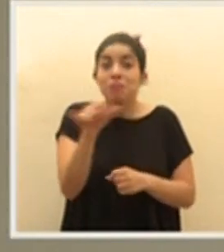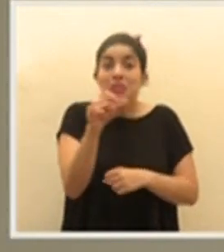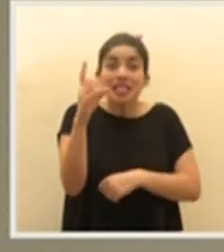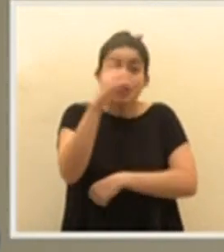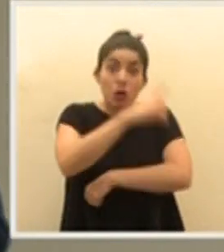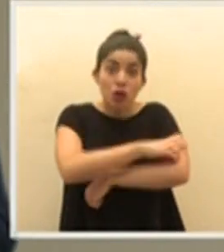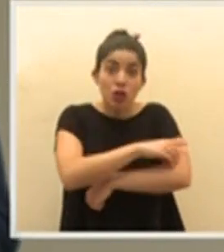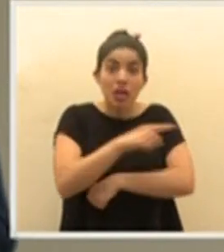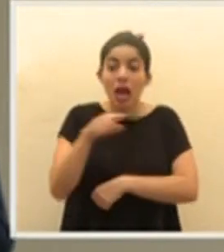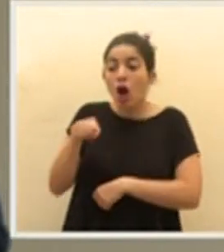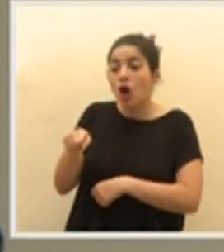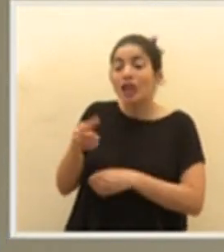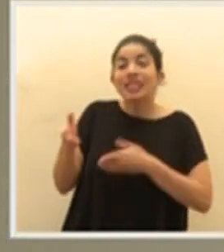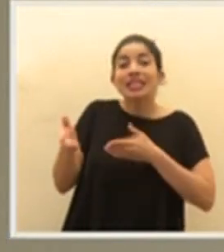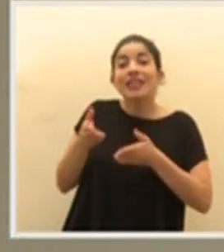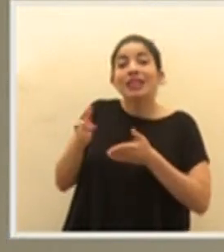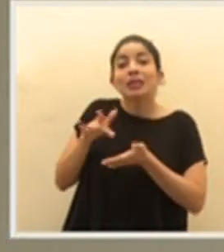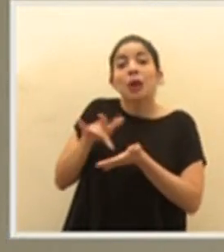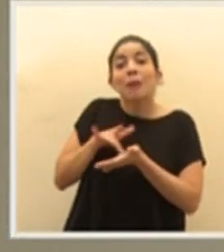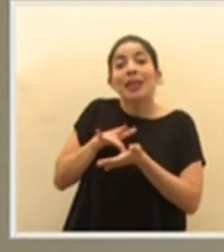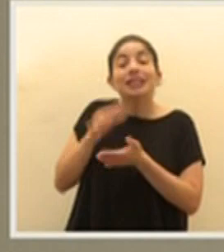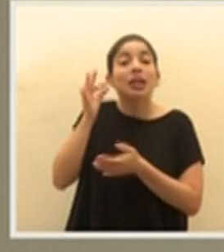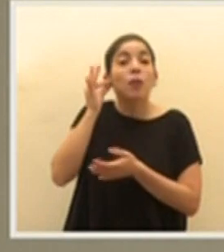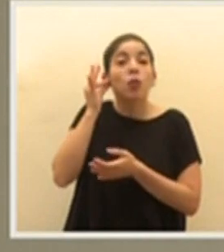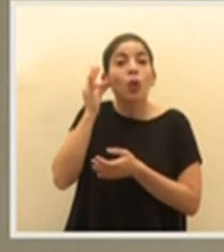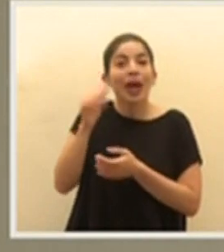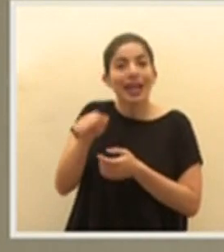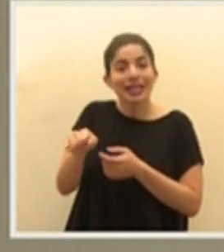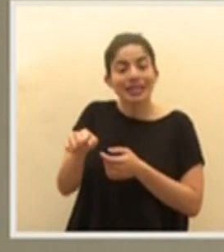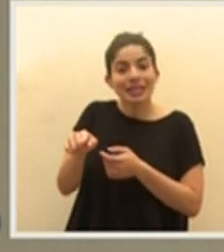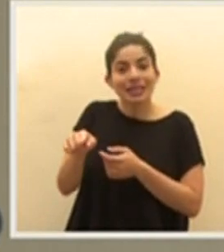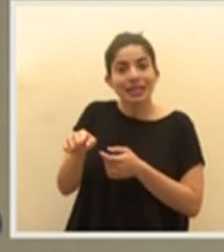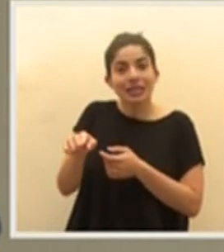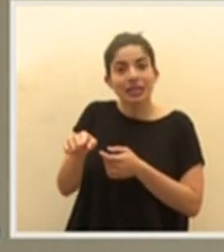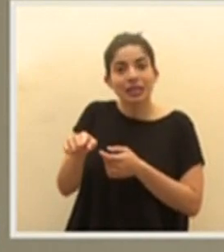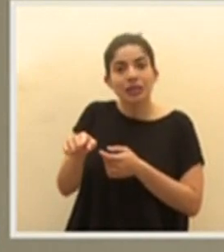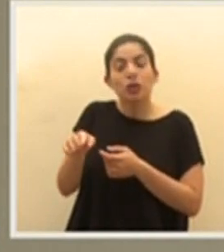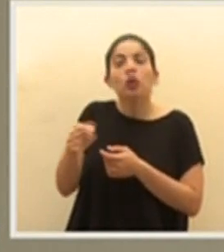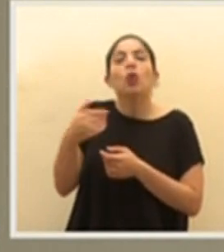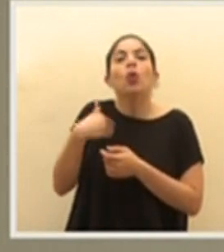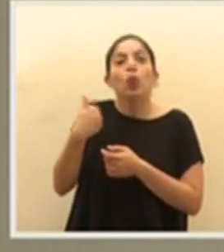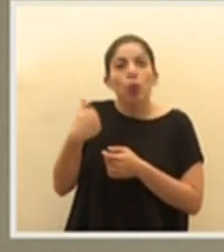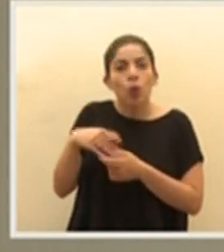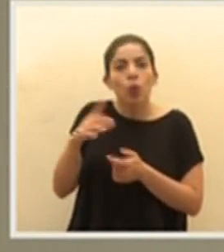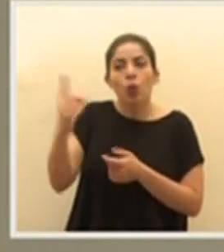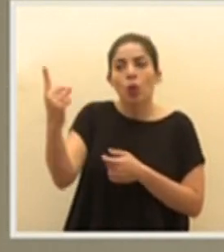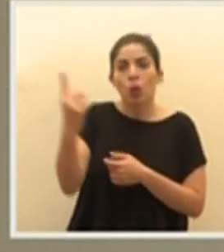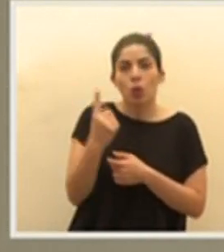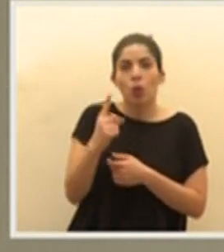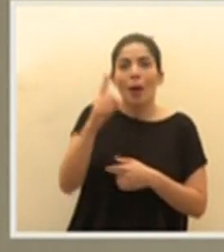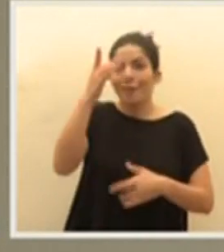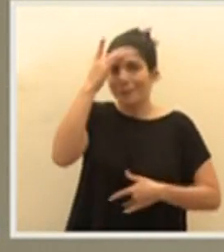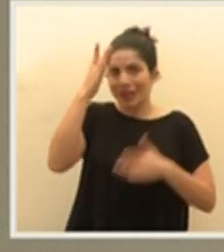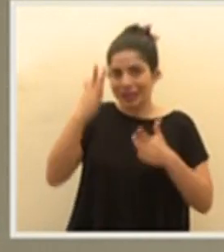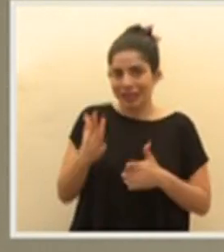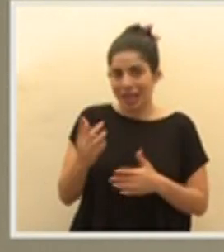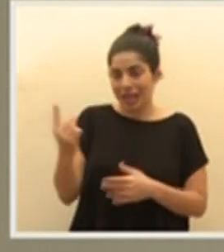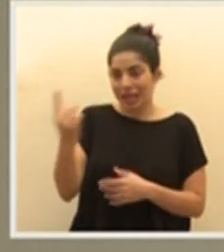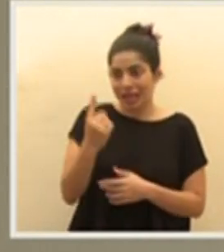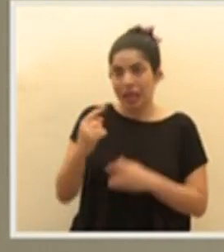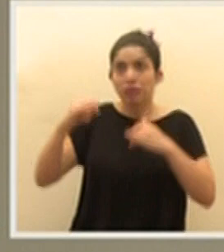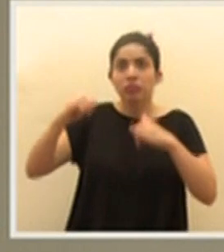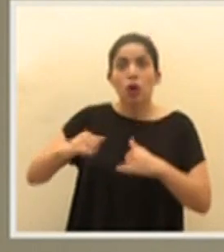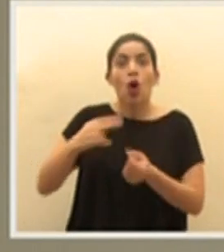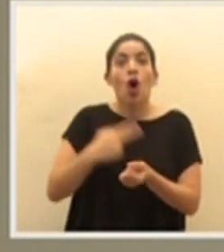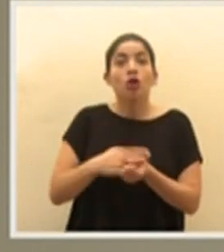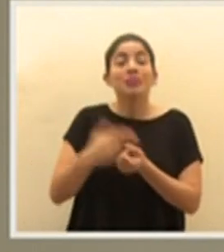el servicio de medicina de mujeres, hubo una usuaria, una paciente que estaba en el hospital,